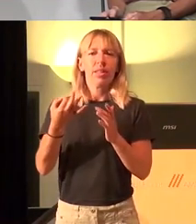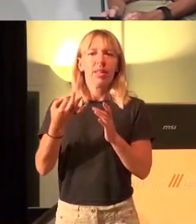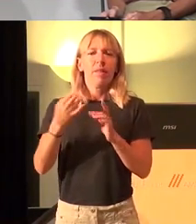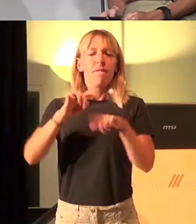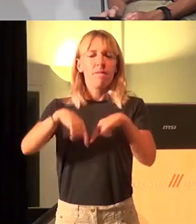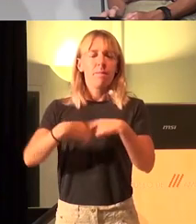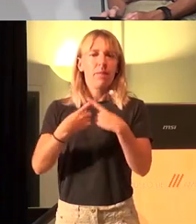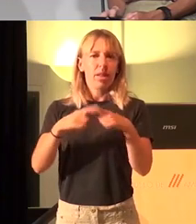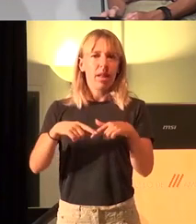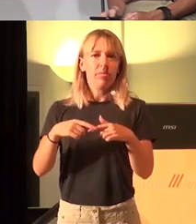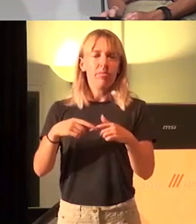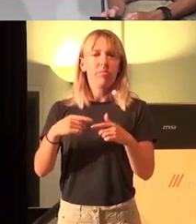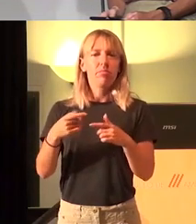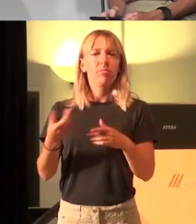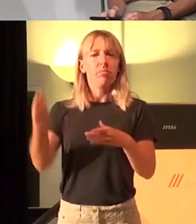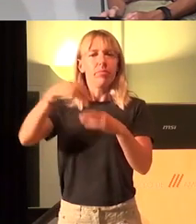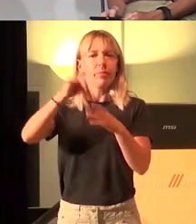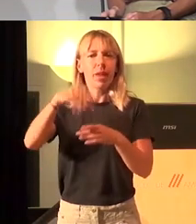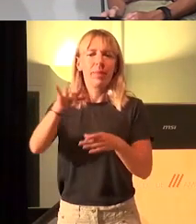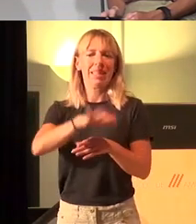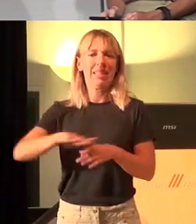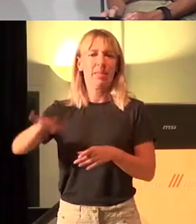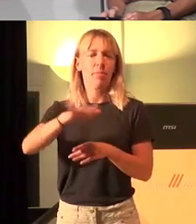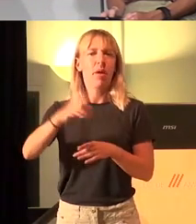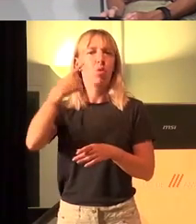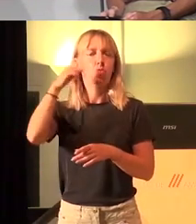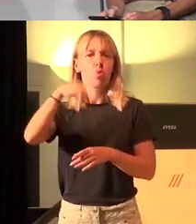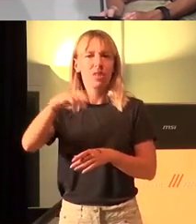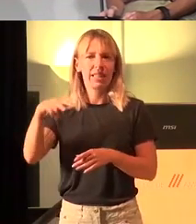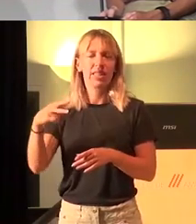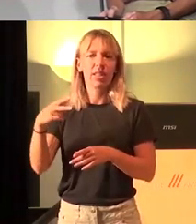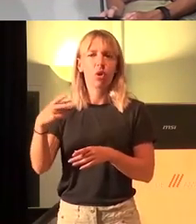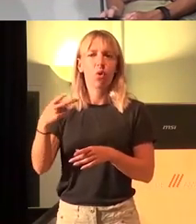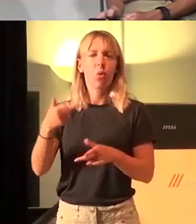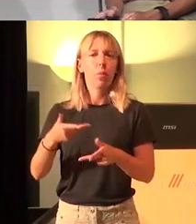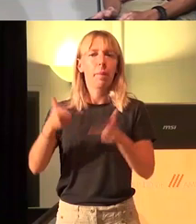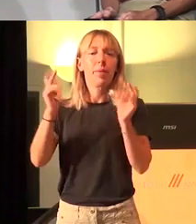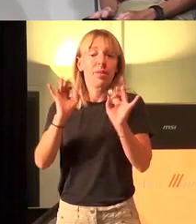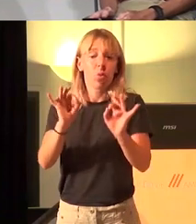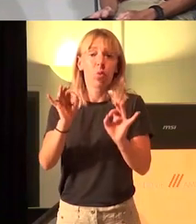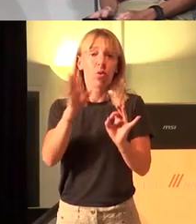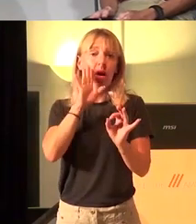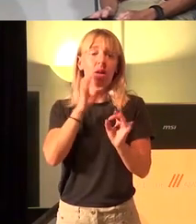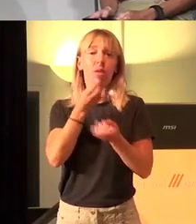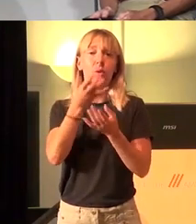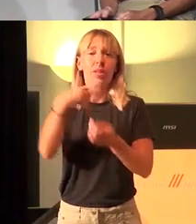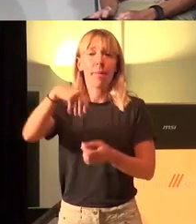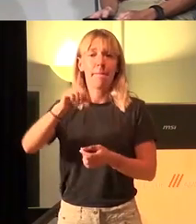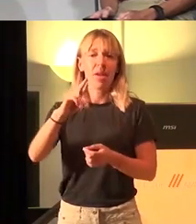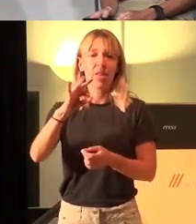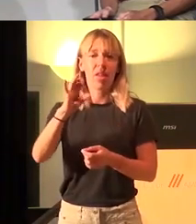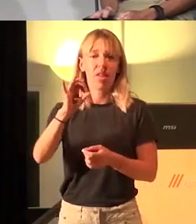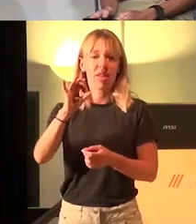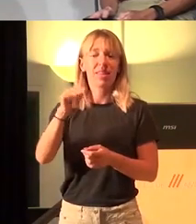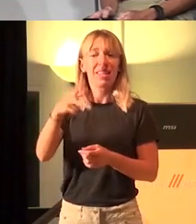las familias fueran incluidas en un espacio museístico para permitir precisamente lo que comentaba Mercedes, ese derecho